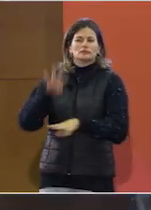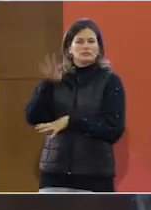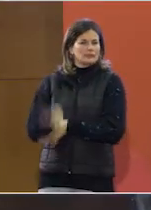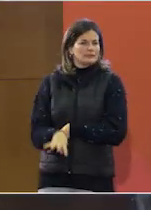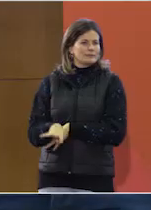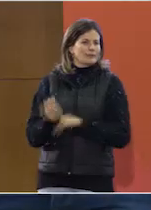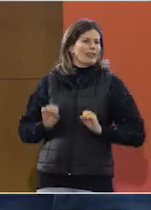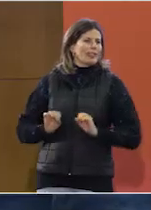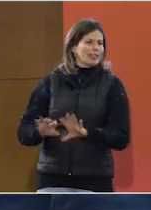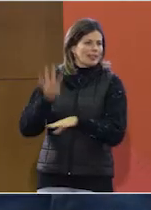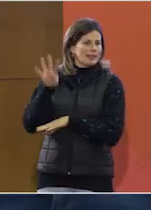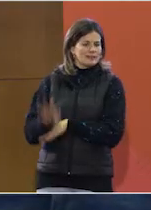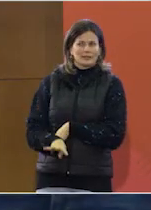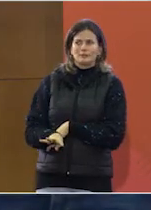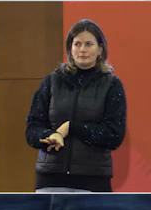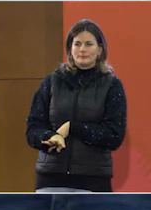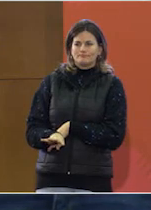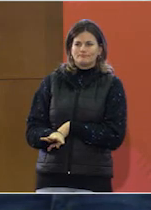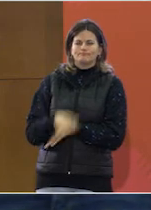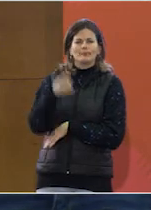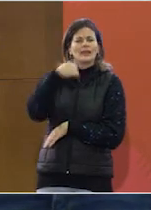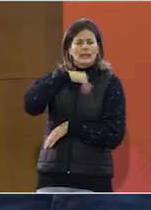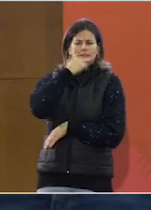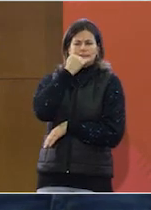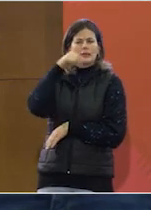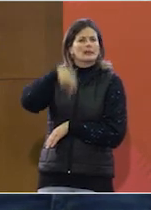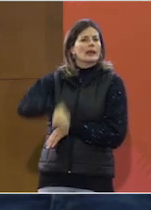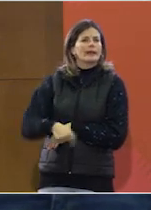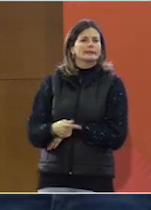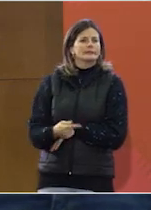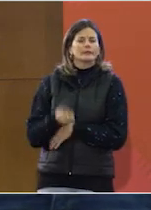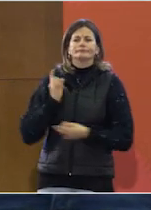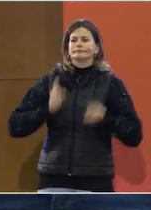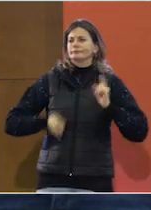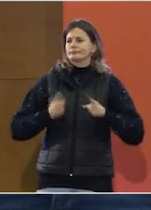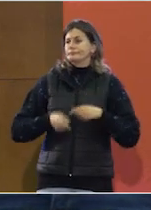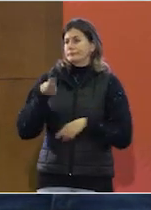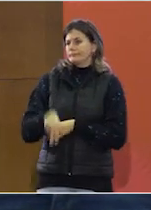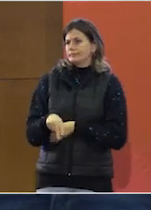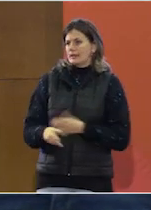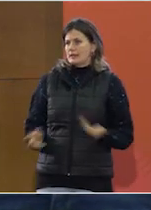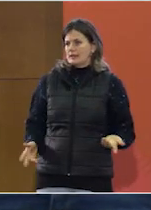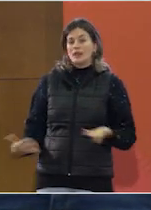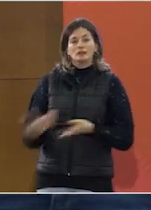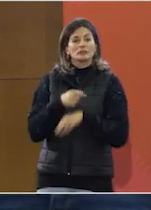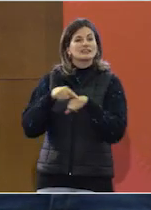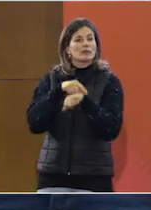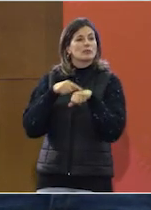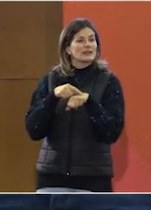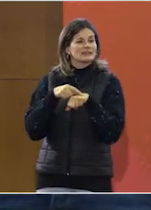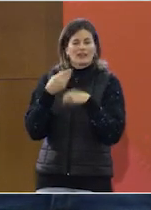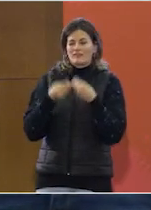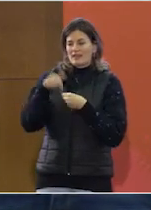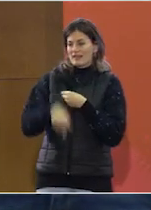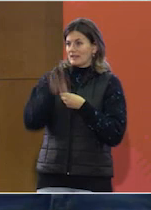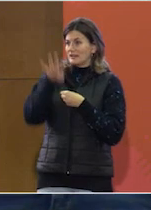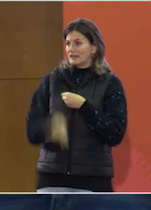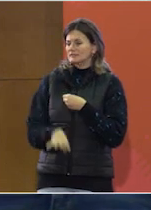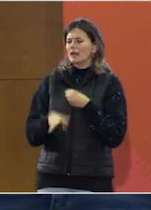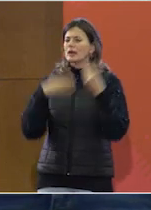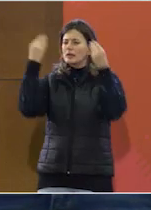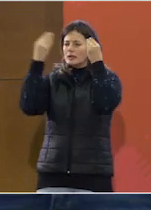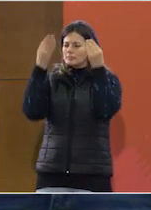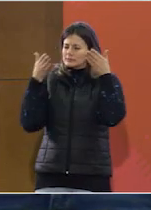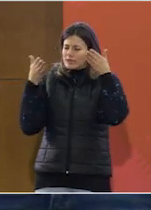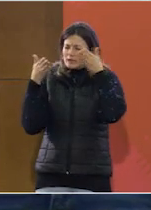Cataluña. Ellos saben que aquí no van a gobernar y toda la política que hacen en Cataluña está